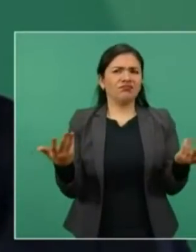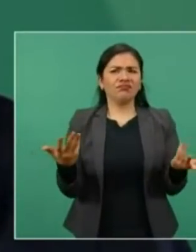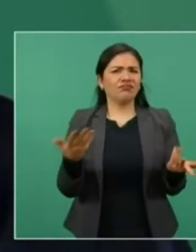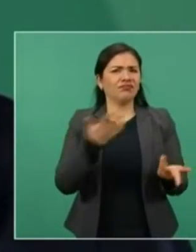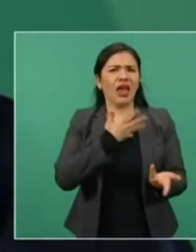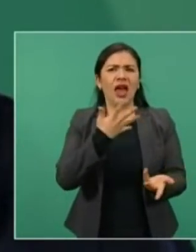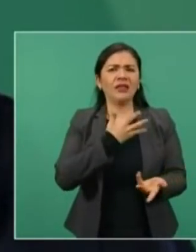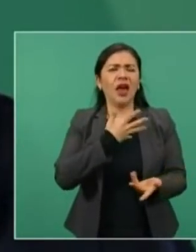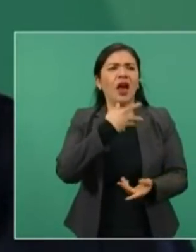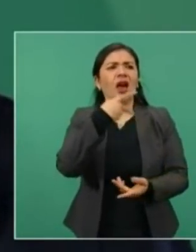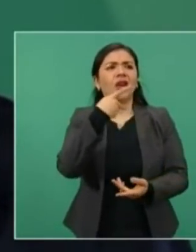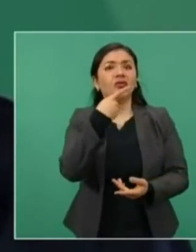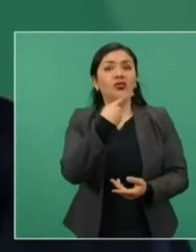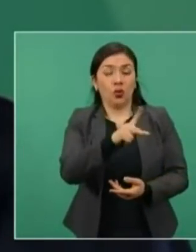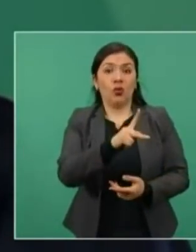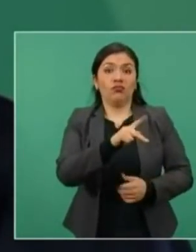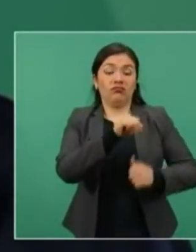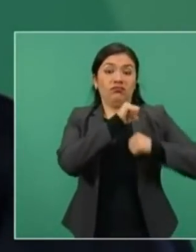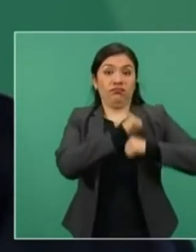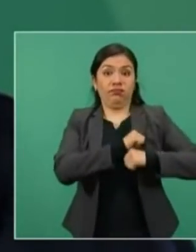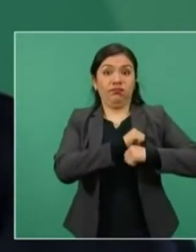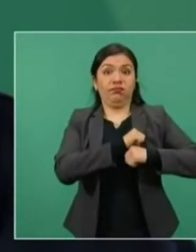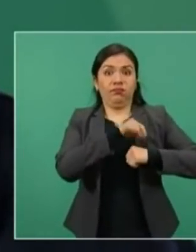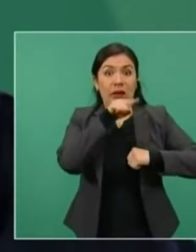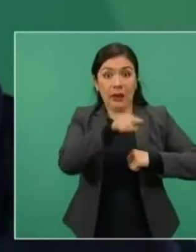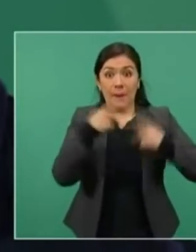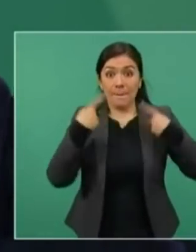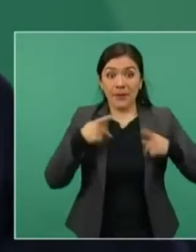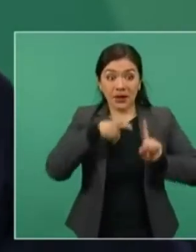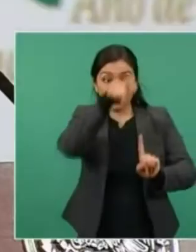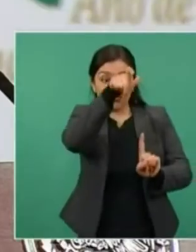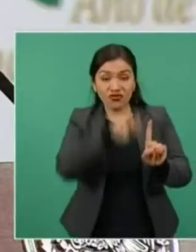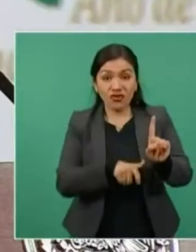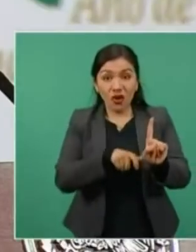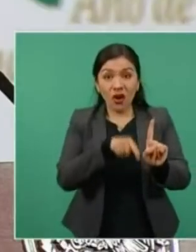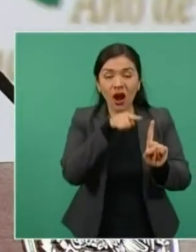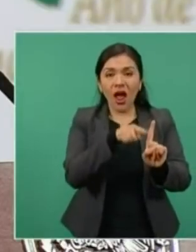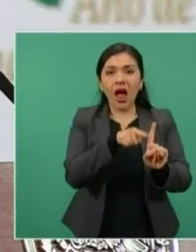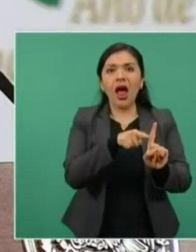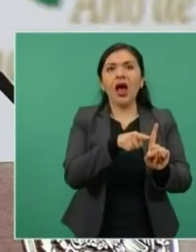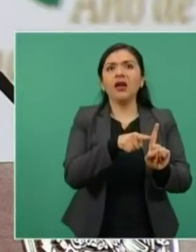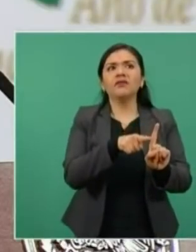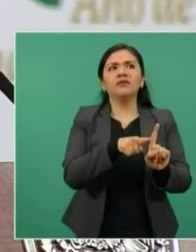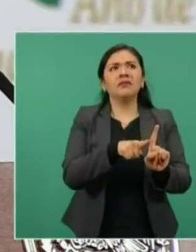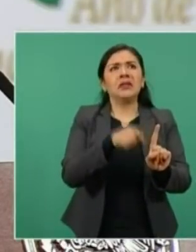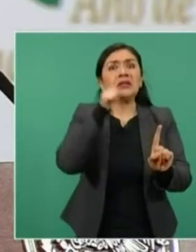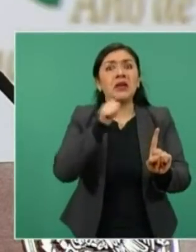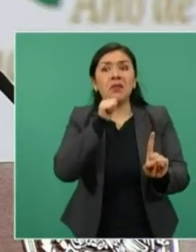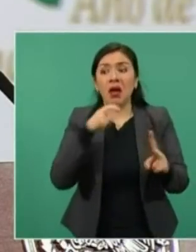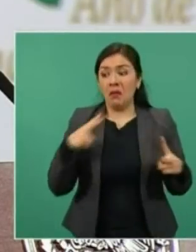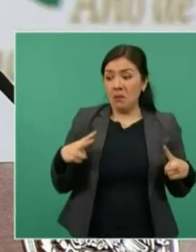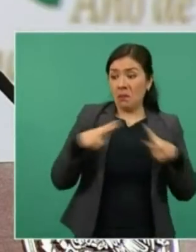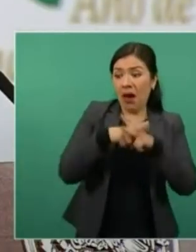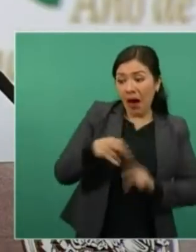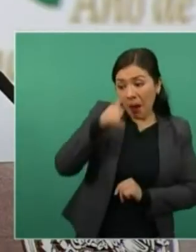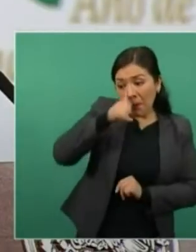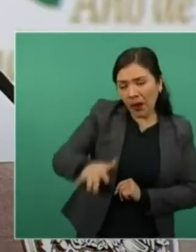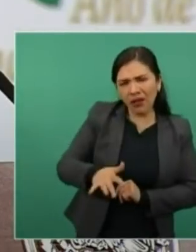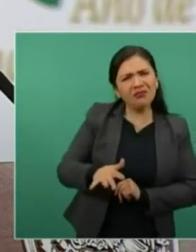entre otras virtudes el que no se pelea con nadie